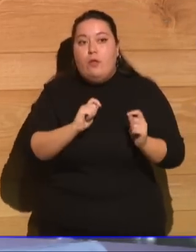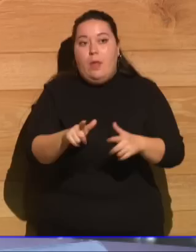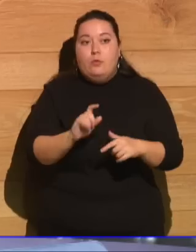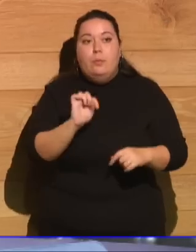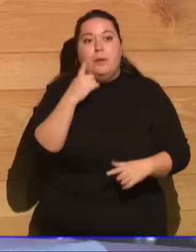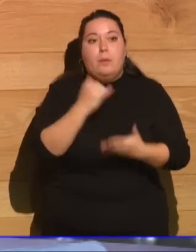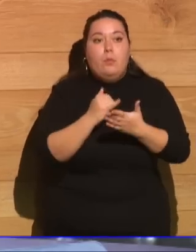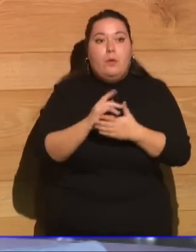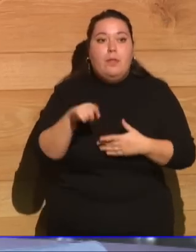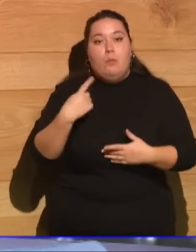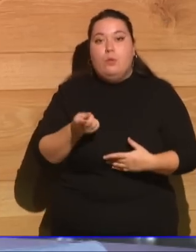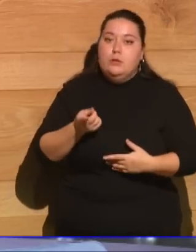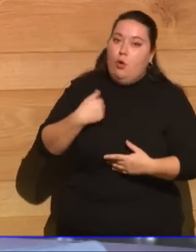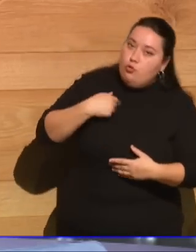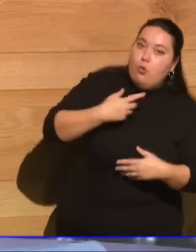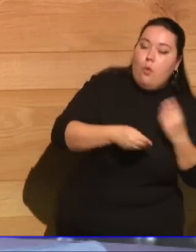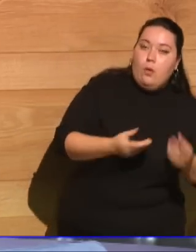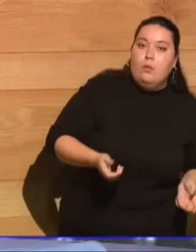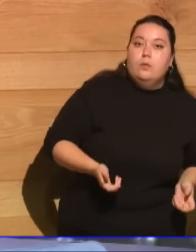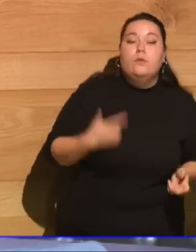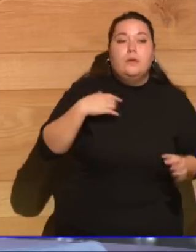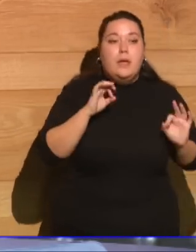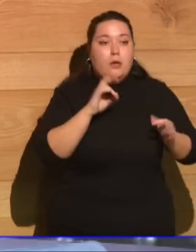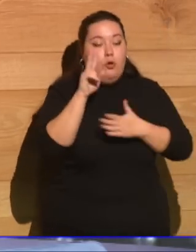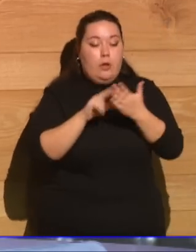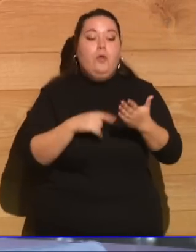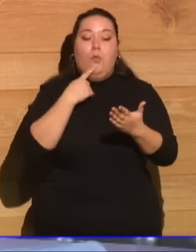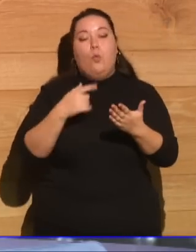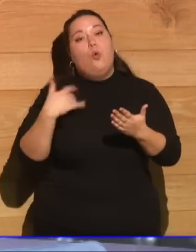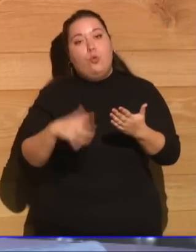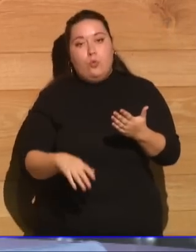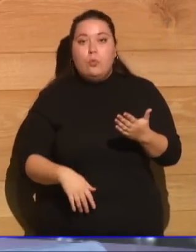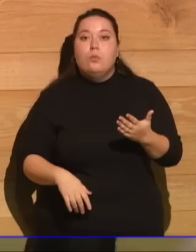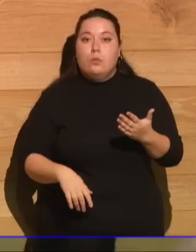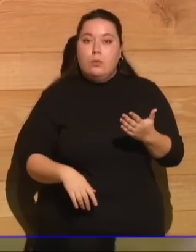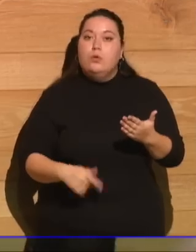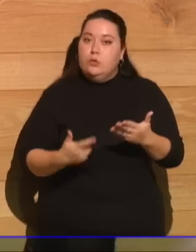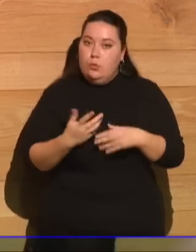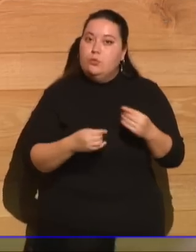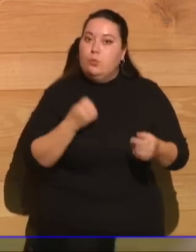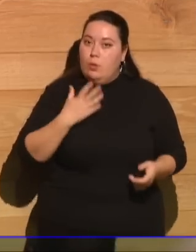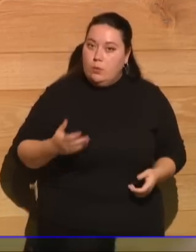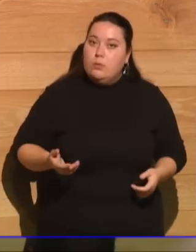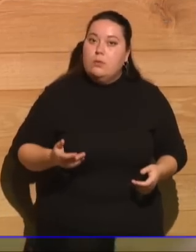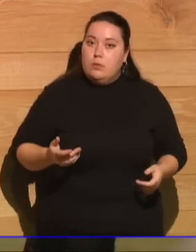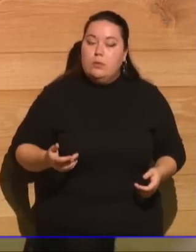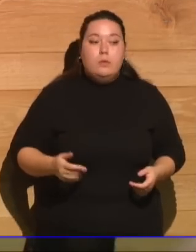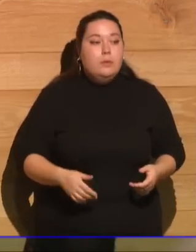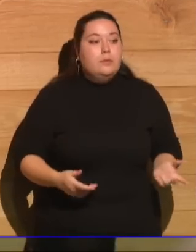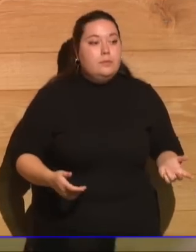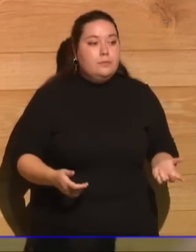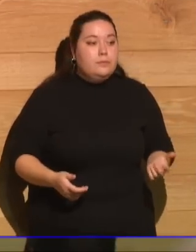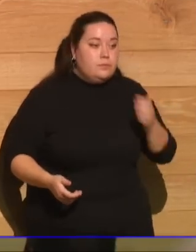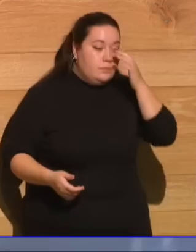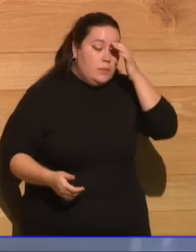primer borrador y ya entro yo a hacerlo. Y fue cuando lo leyeron que dijeron, coño, No hay que tocarlo. Esto es un grandísimo borrador. Pero estaba en una